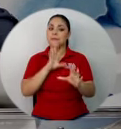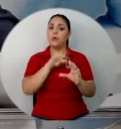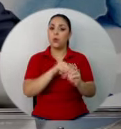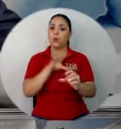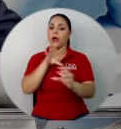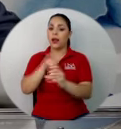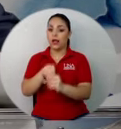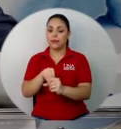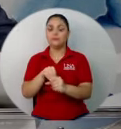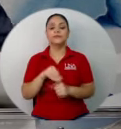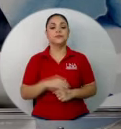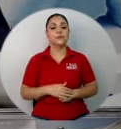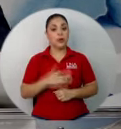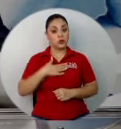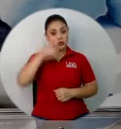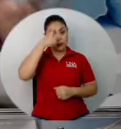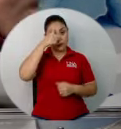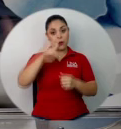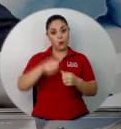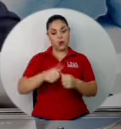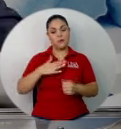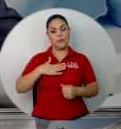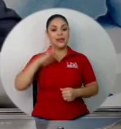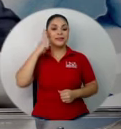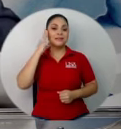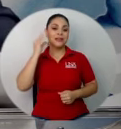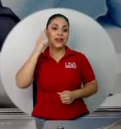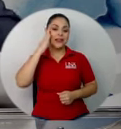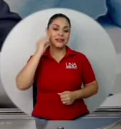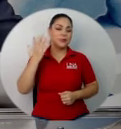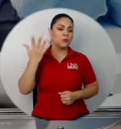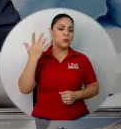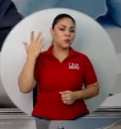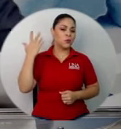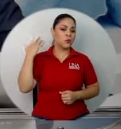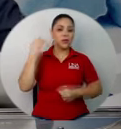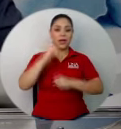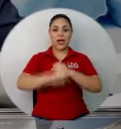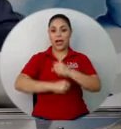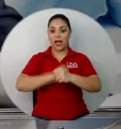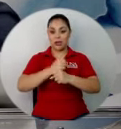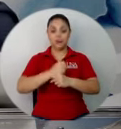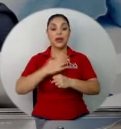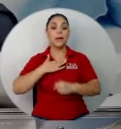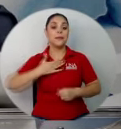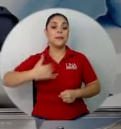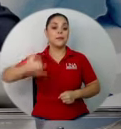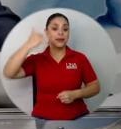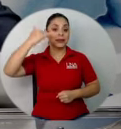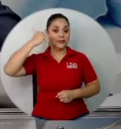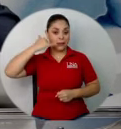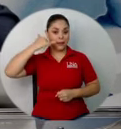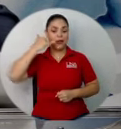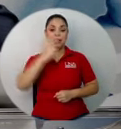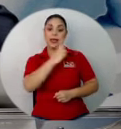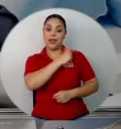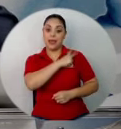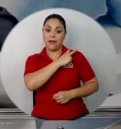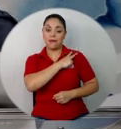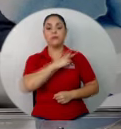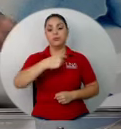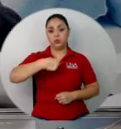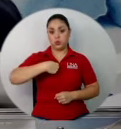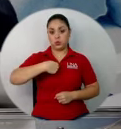a involucrarse. Me acuerdo, voy a compartir una experiencia de hace muchos años que me llaman de